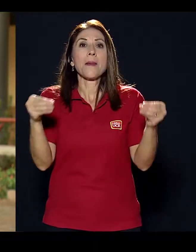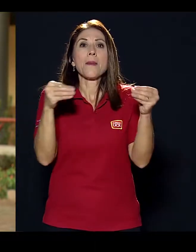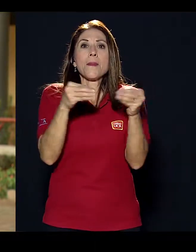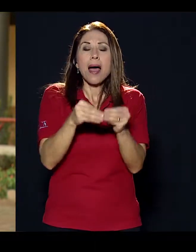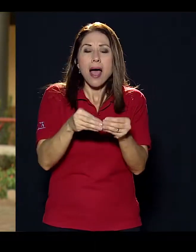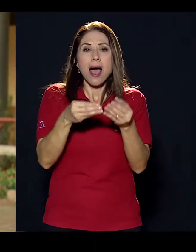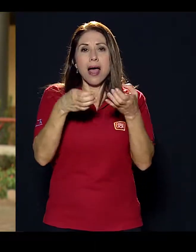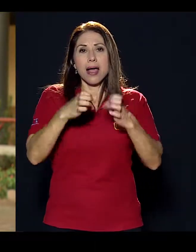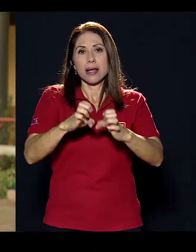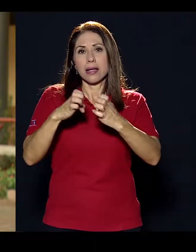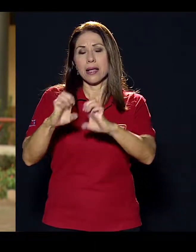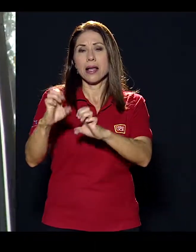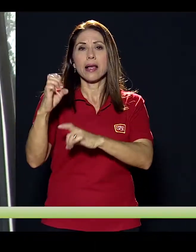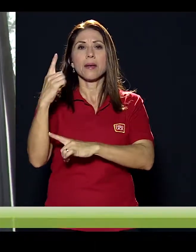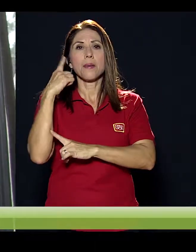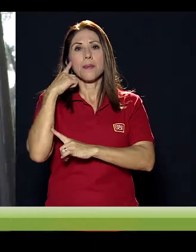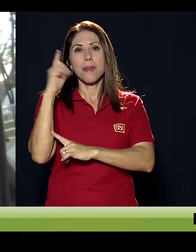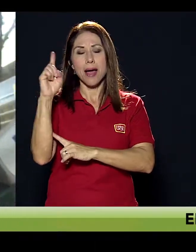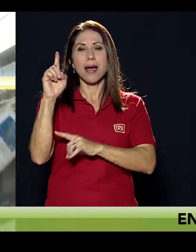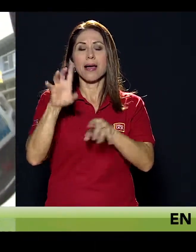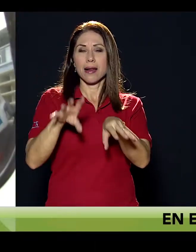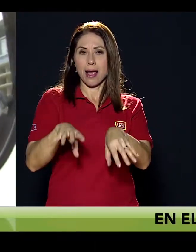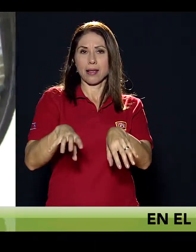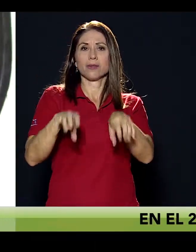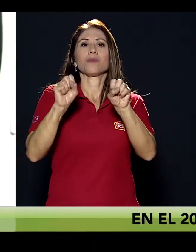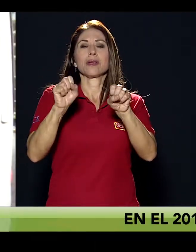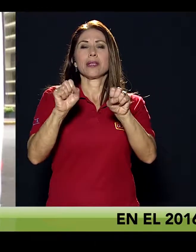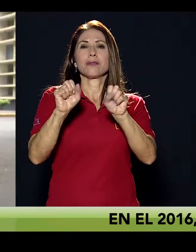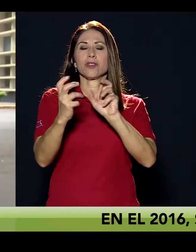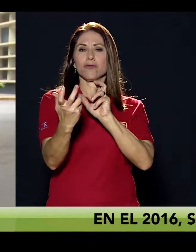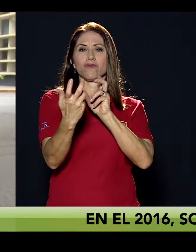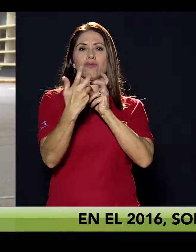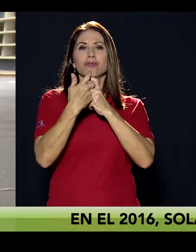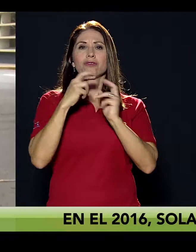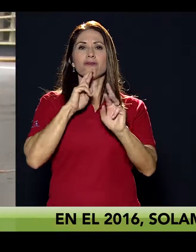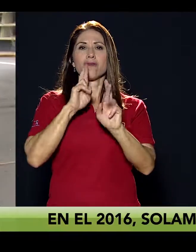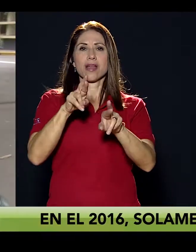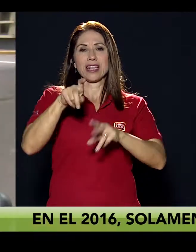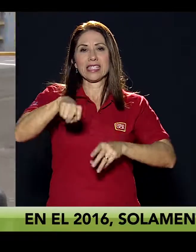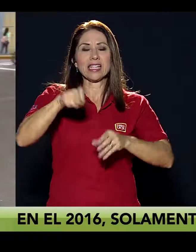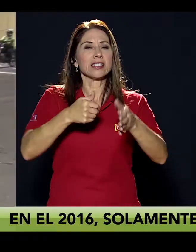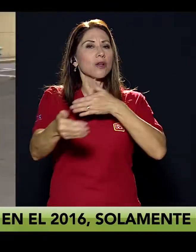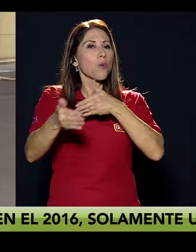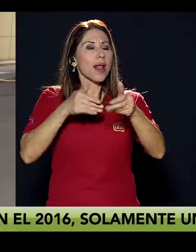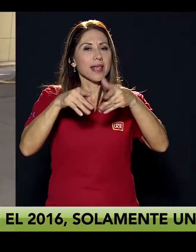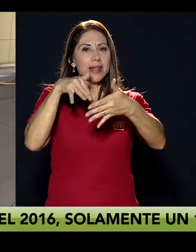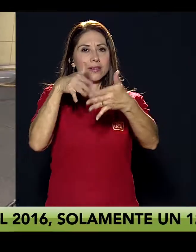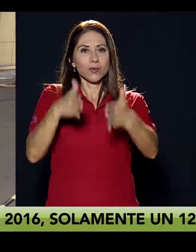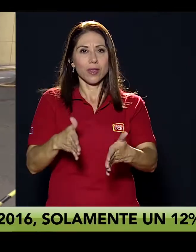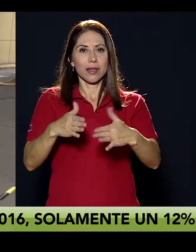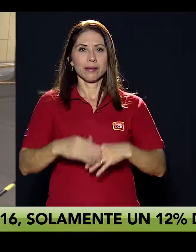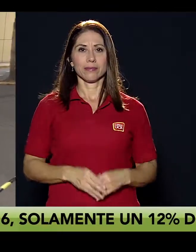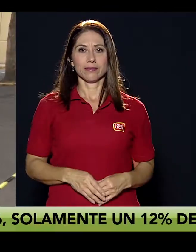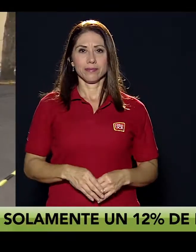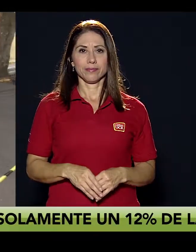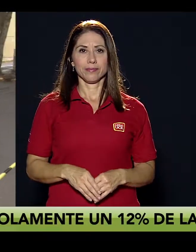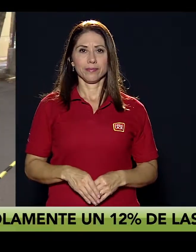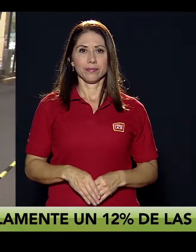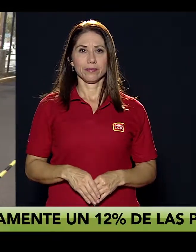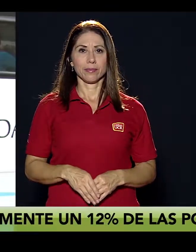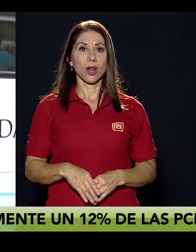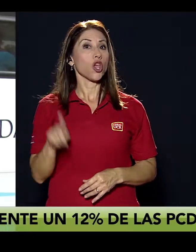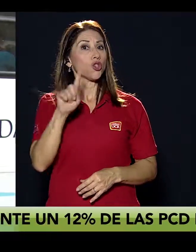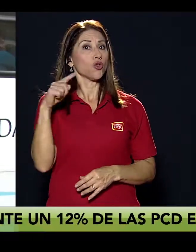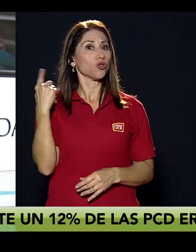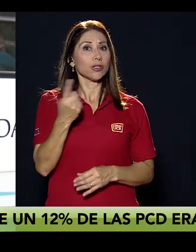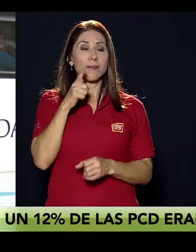las necesidades de cualquier estudiante. Debido a que no siempre se cumple para las personas con discapacidad, el índice de pobreza